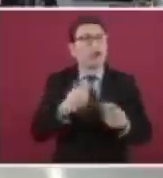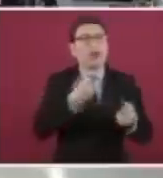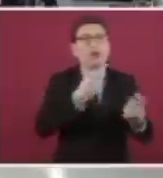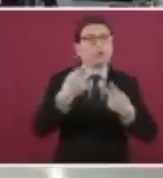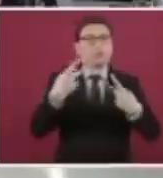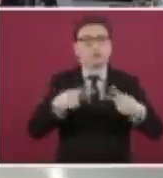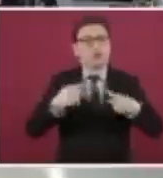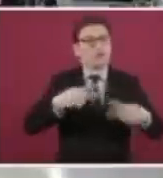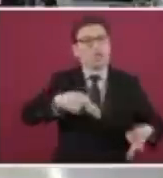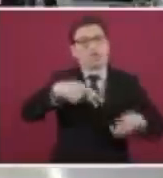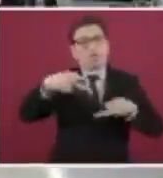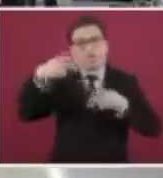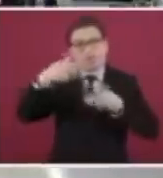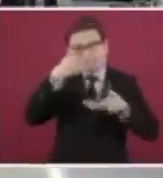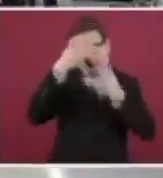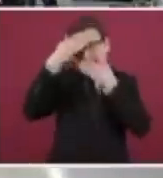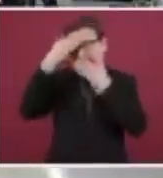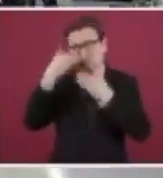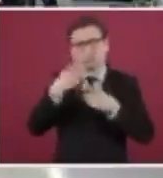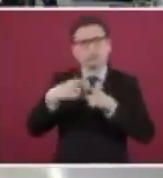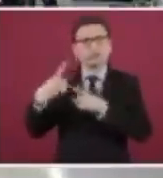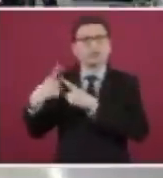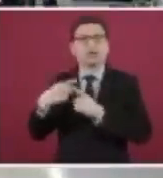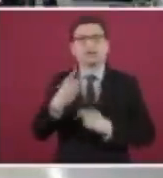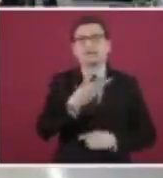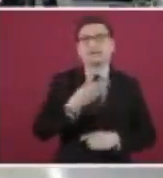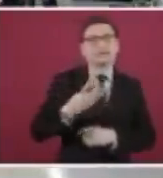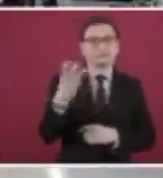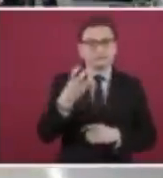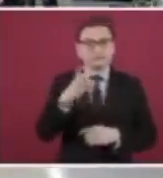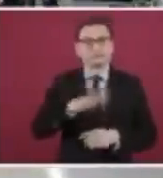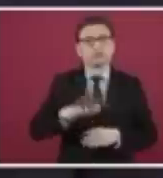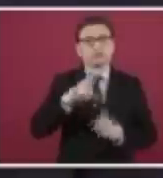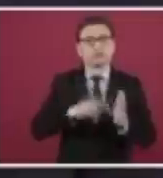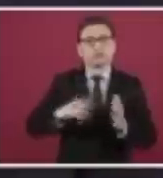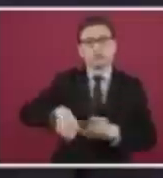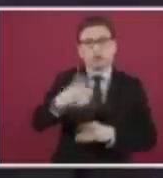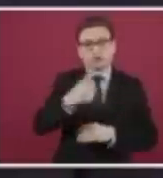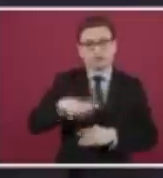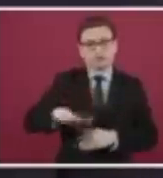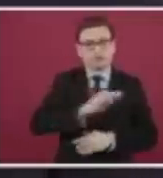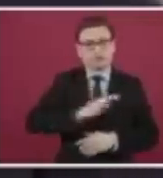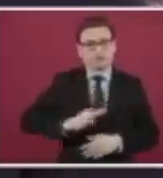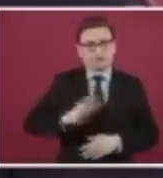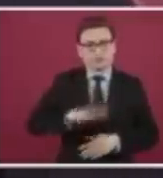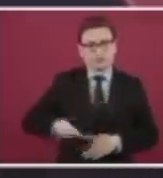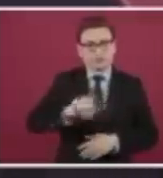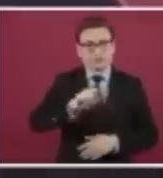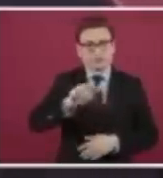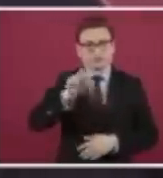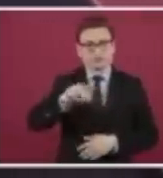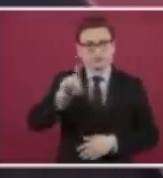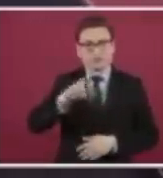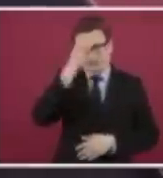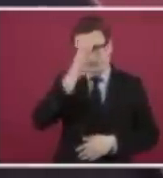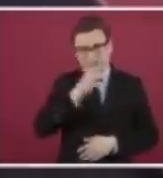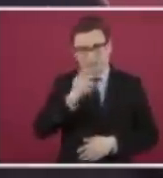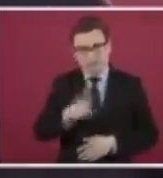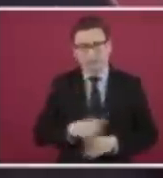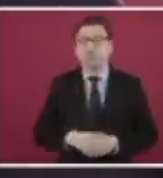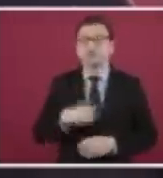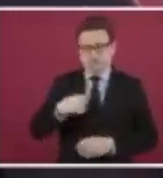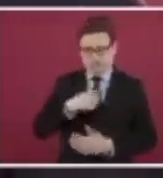300 personas en 2011 precisamente en Allende, uno de los municipios de Coahuila. Muchas gracias. Sí, voy a Coahuila